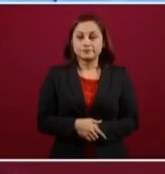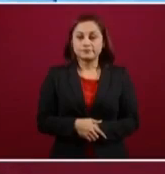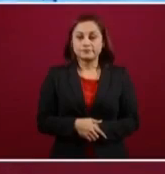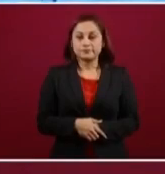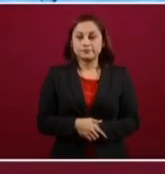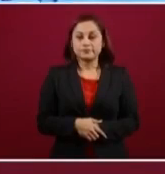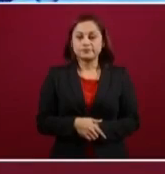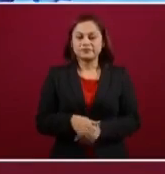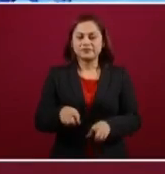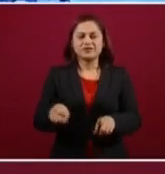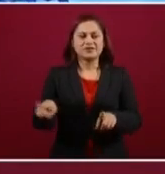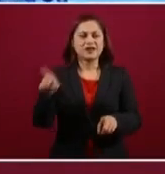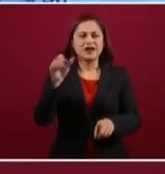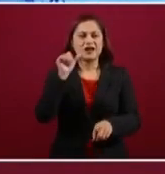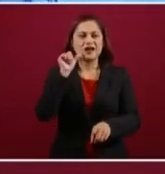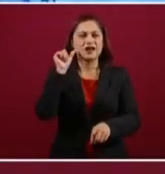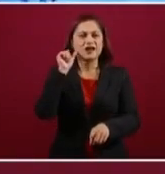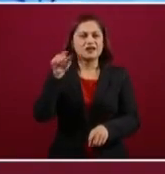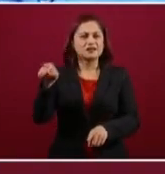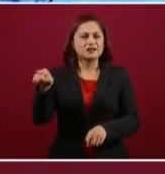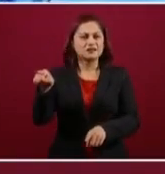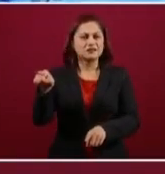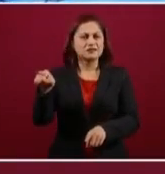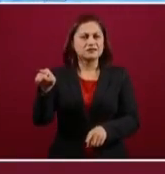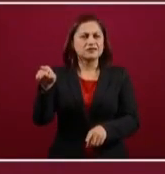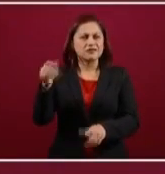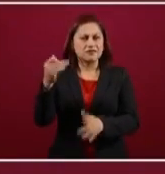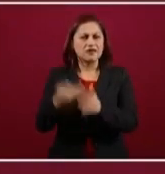Alguien quedó pendiente, ¿no?